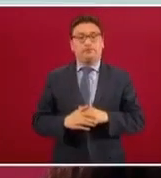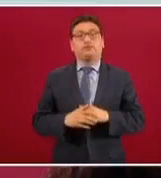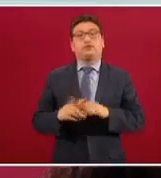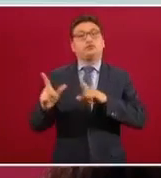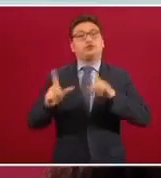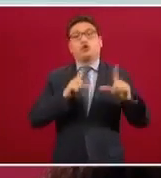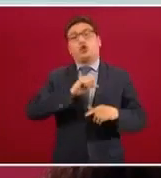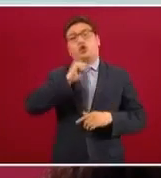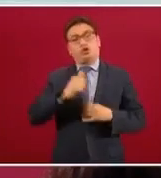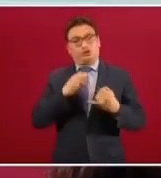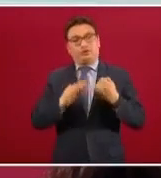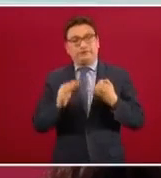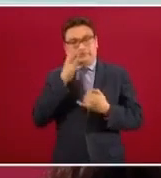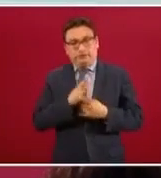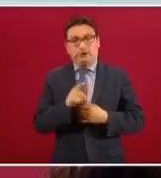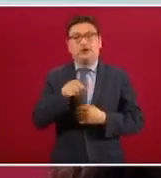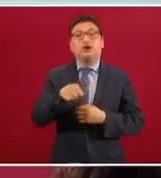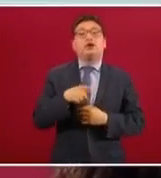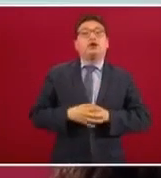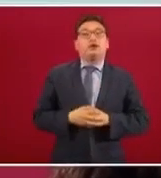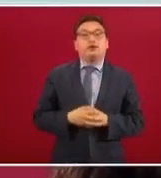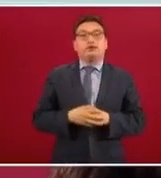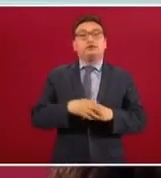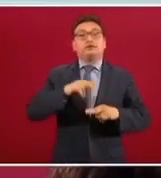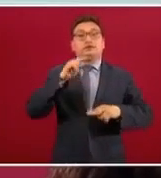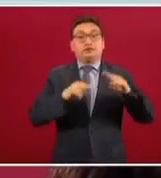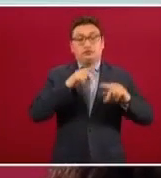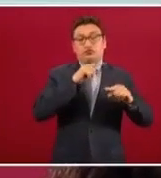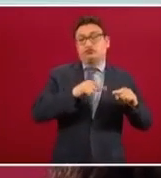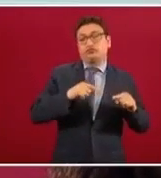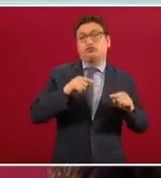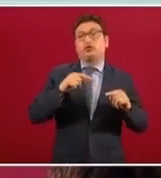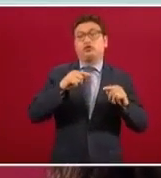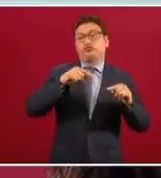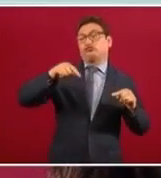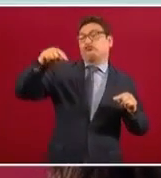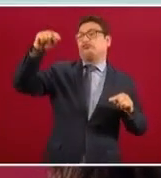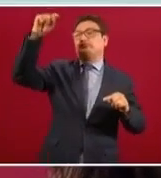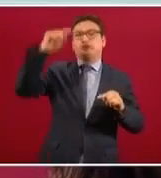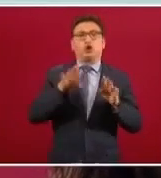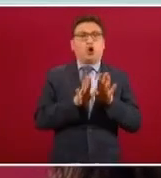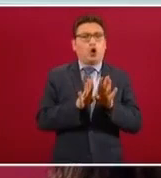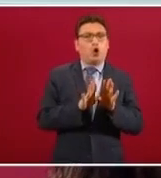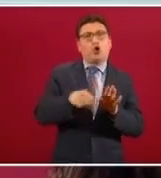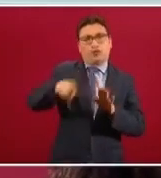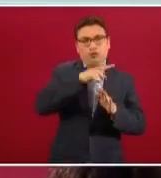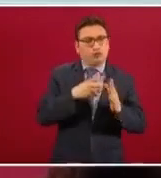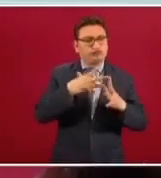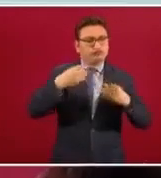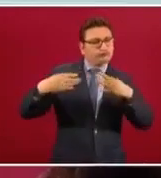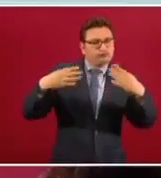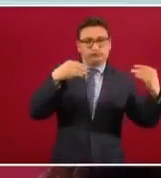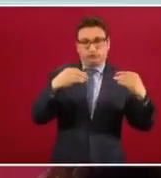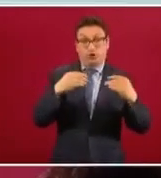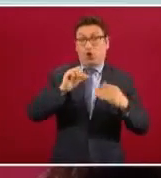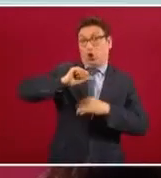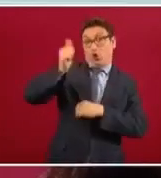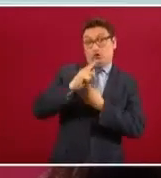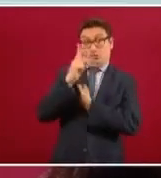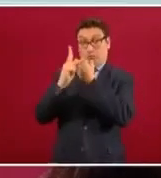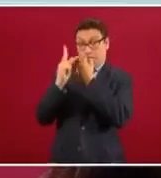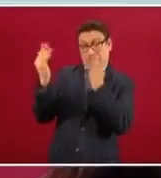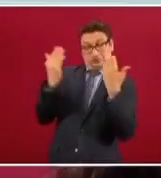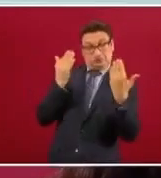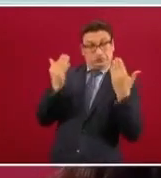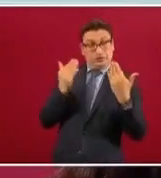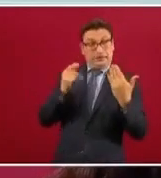última es la curva epidémica acumulada. La seguiremos presentando en comparación con otros países donde ha habido